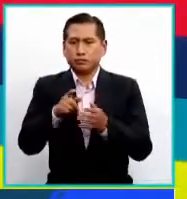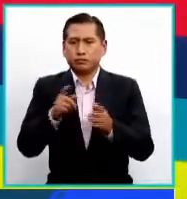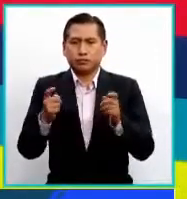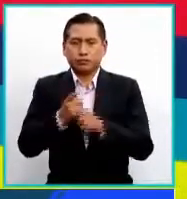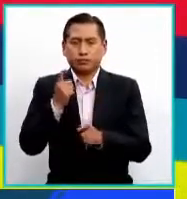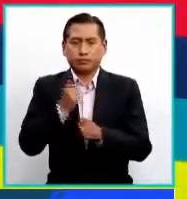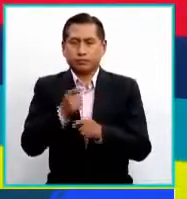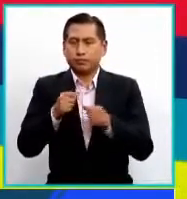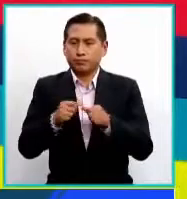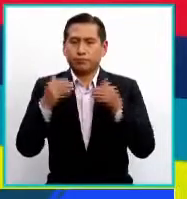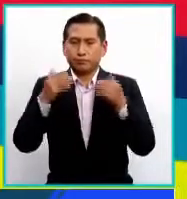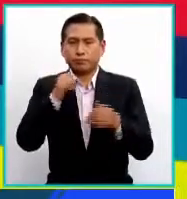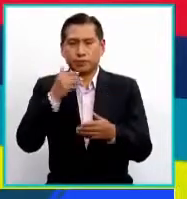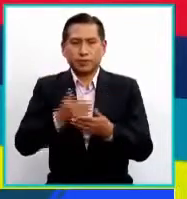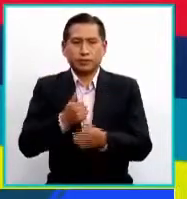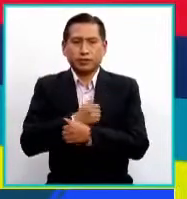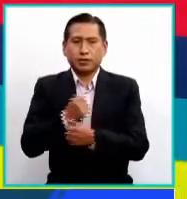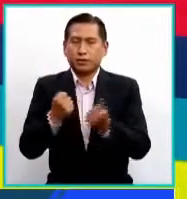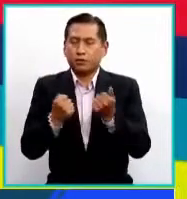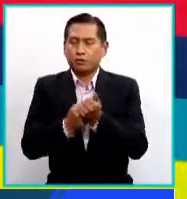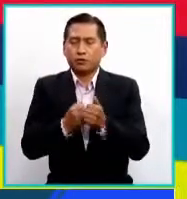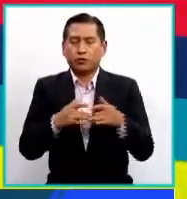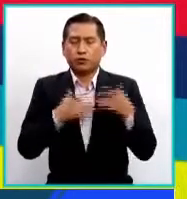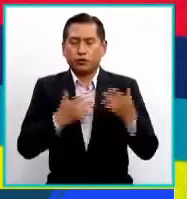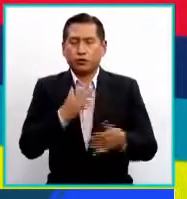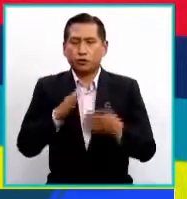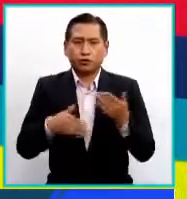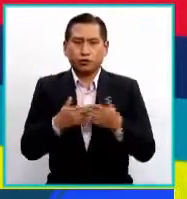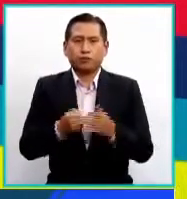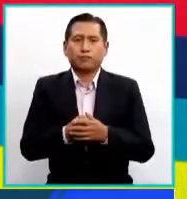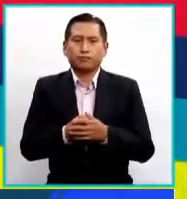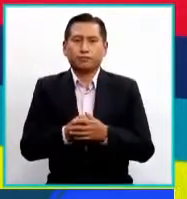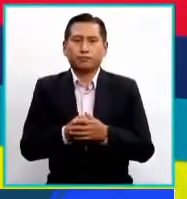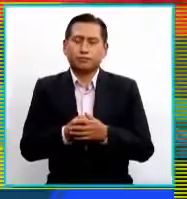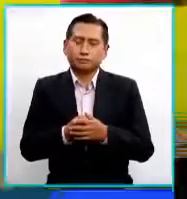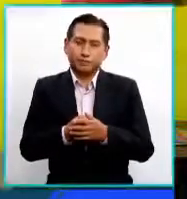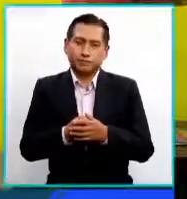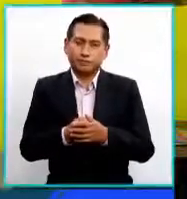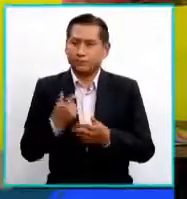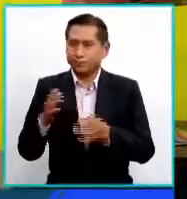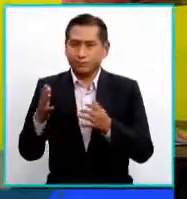triunfar. Sigue adelante, hijita querida, te apoyamos con todo corazón.